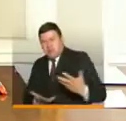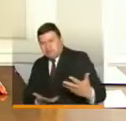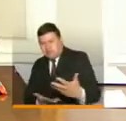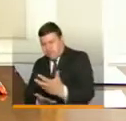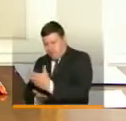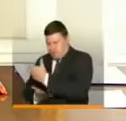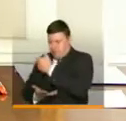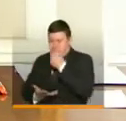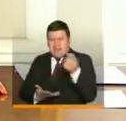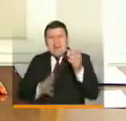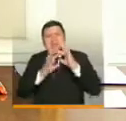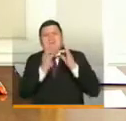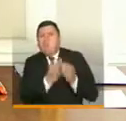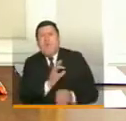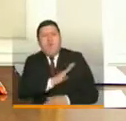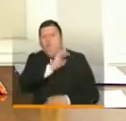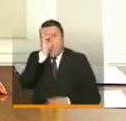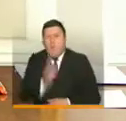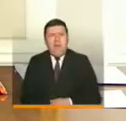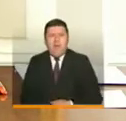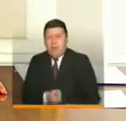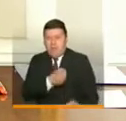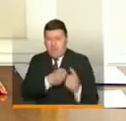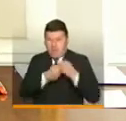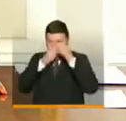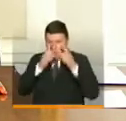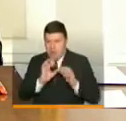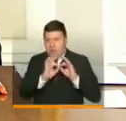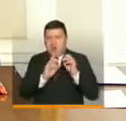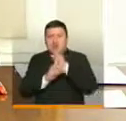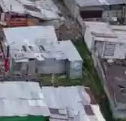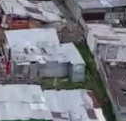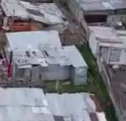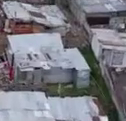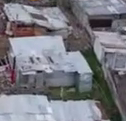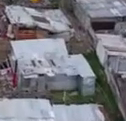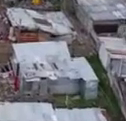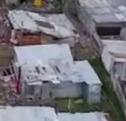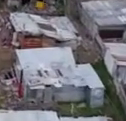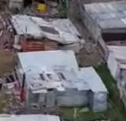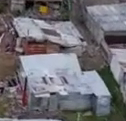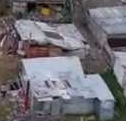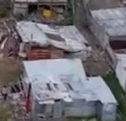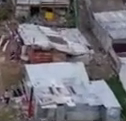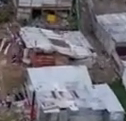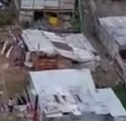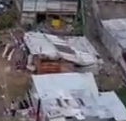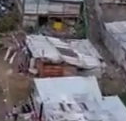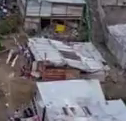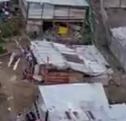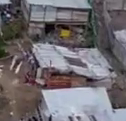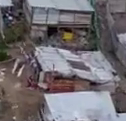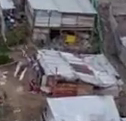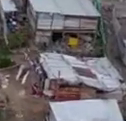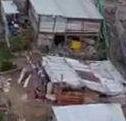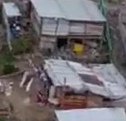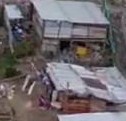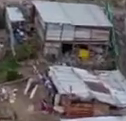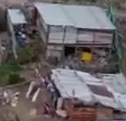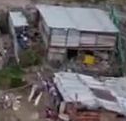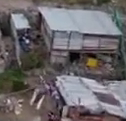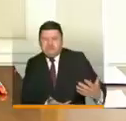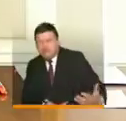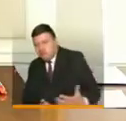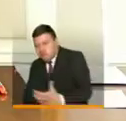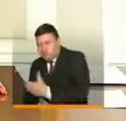Estamos llegando a esas familias que nunca, nunca habían tenido el acceso a ningún subsidio. Ingreso Solidario